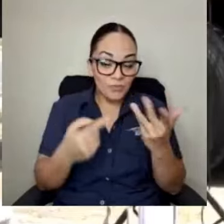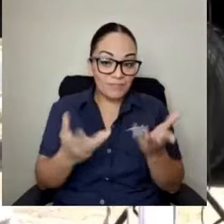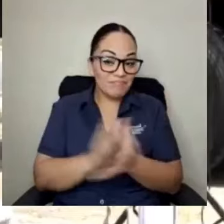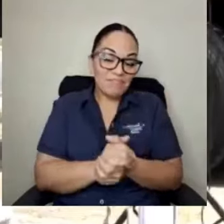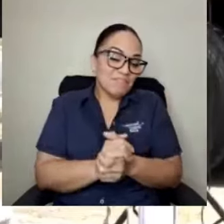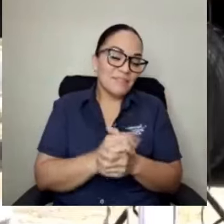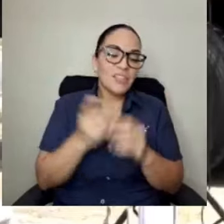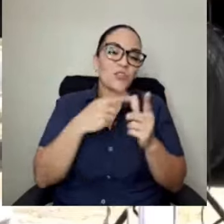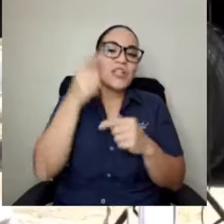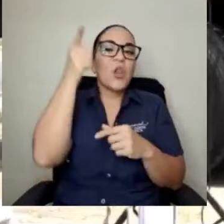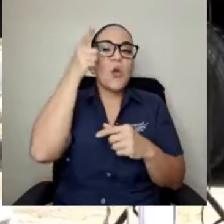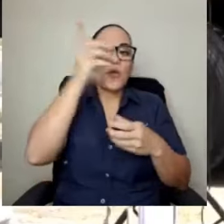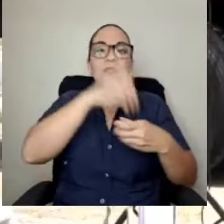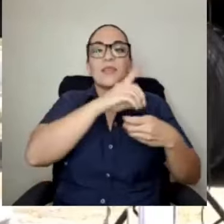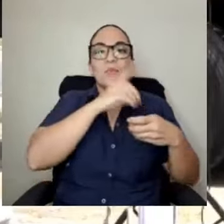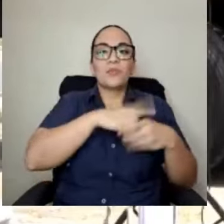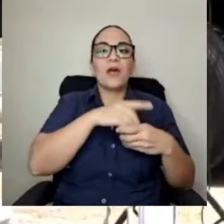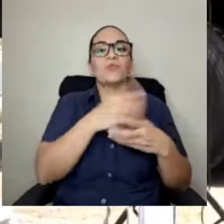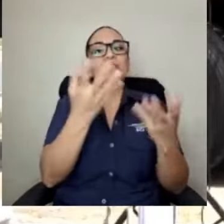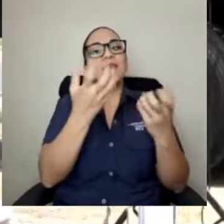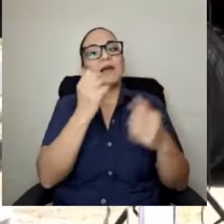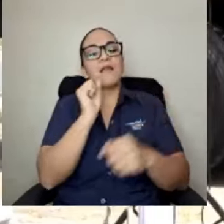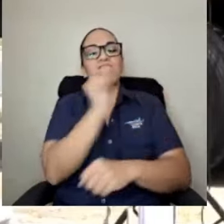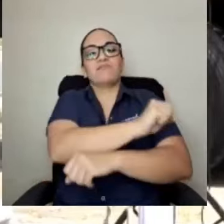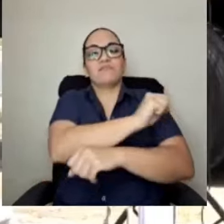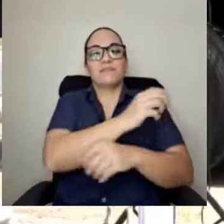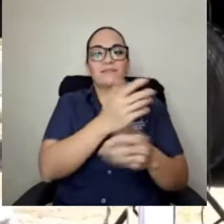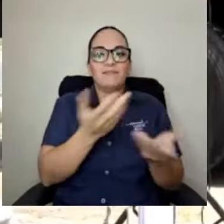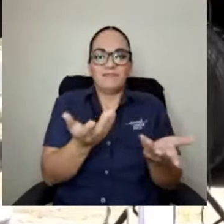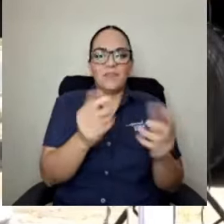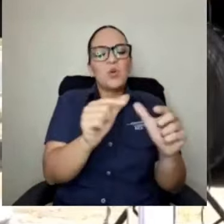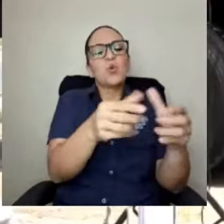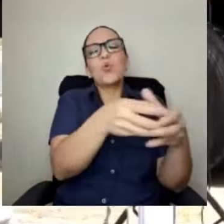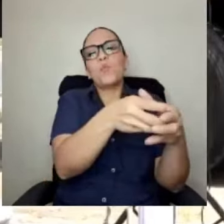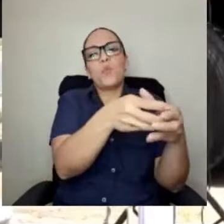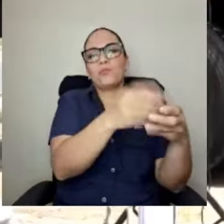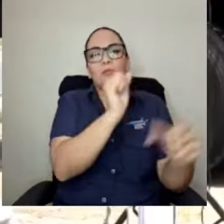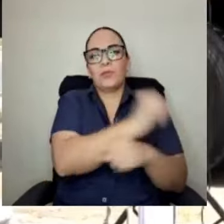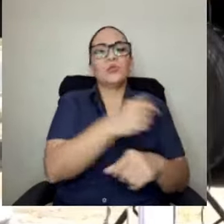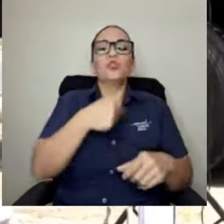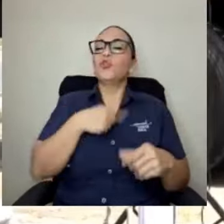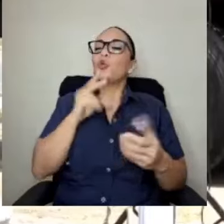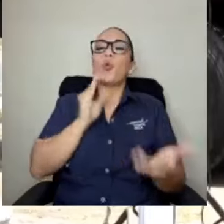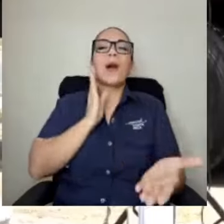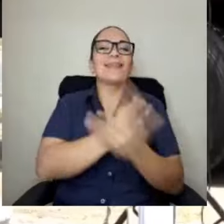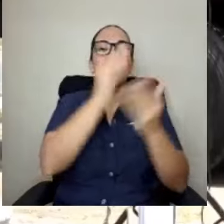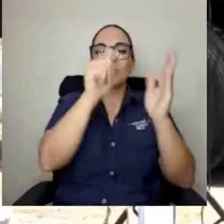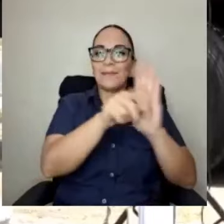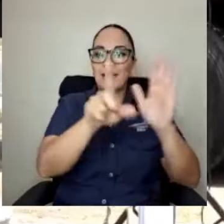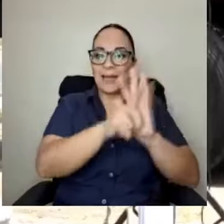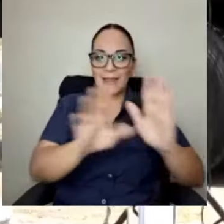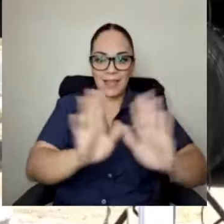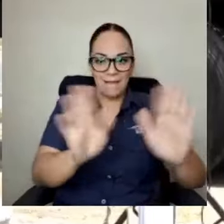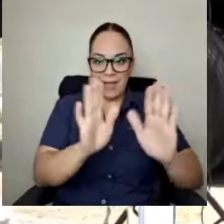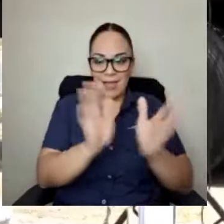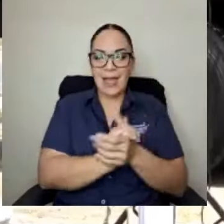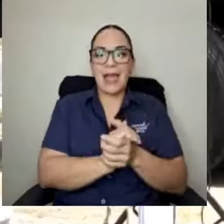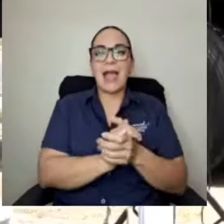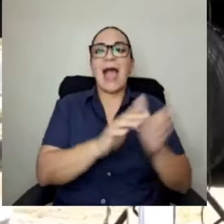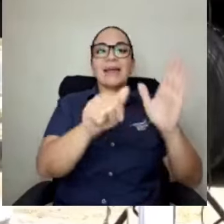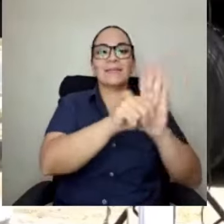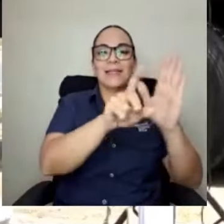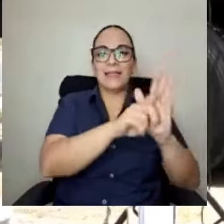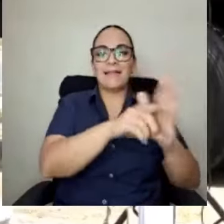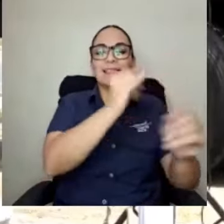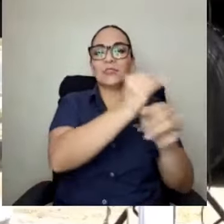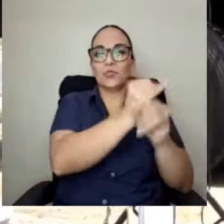sacada de clavo de un grupo de diputados, porque yo no ataco a la Asamblea Legislativa. La Asamblea como institución es